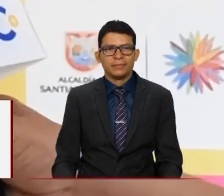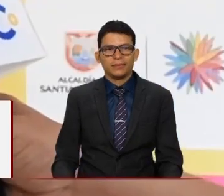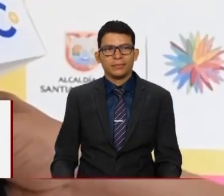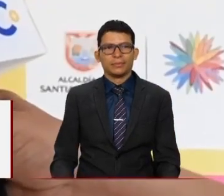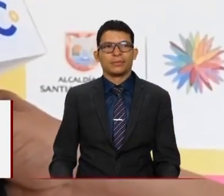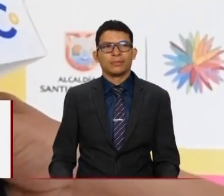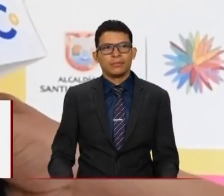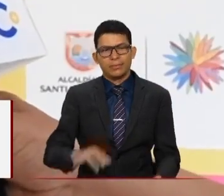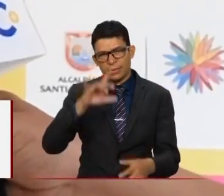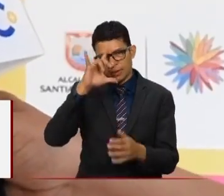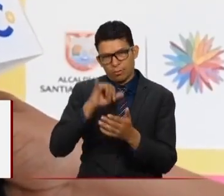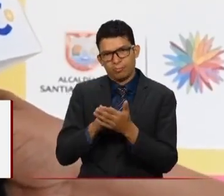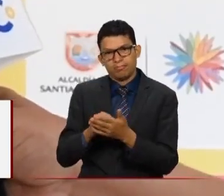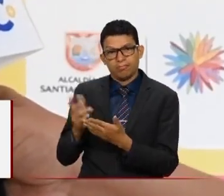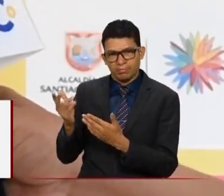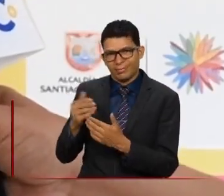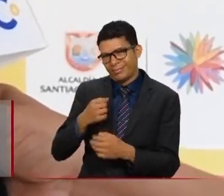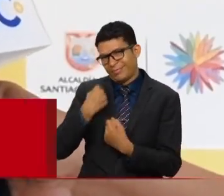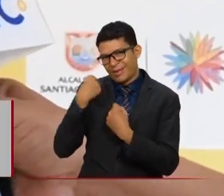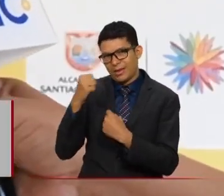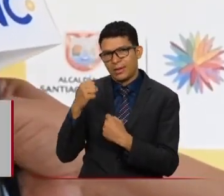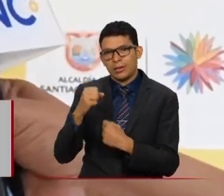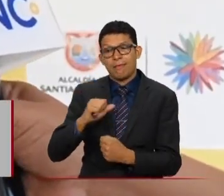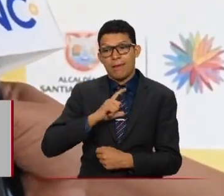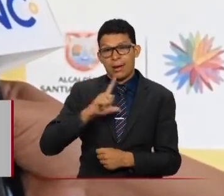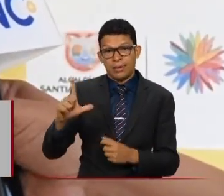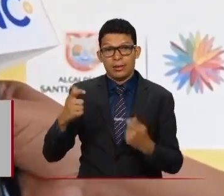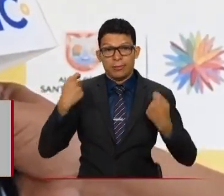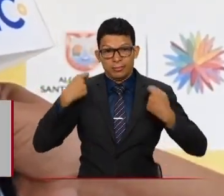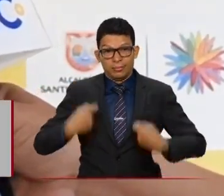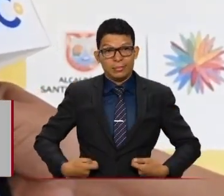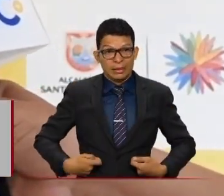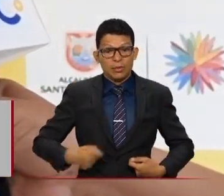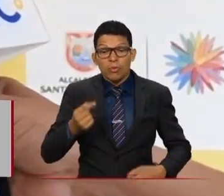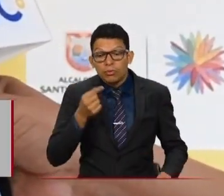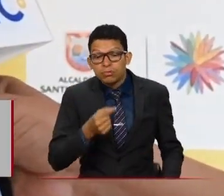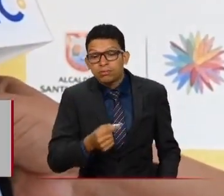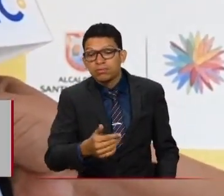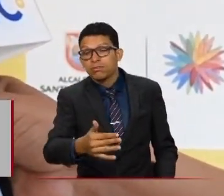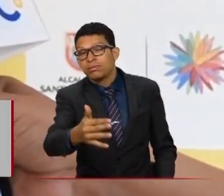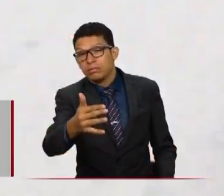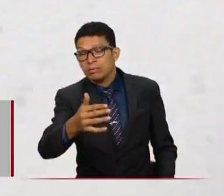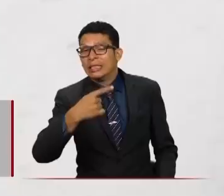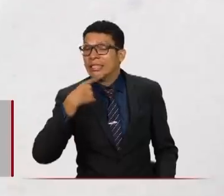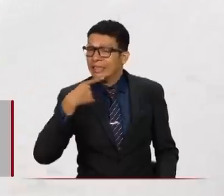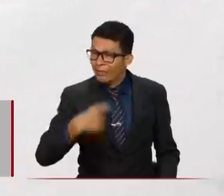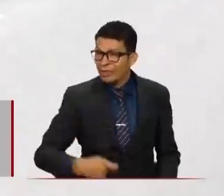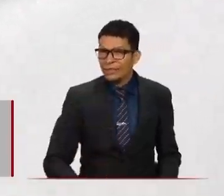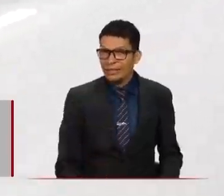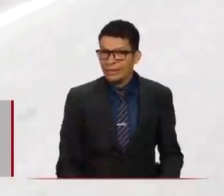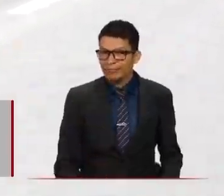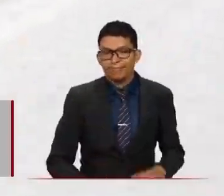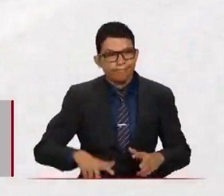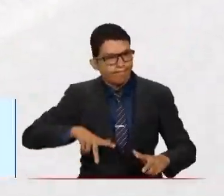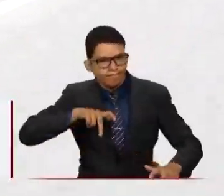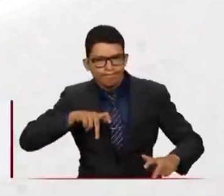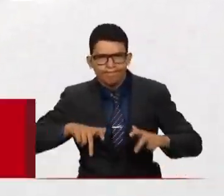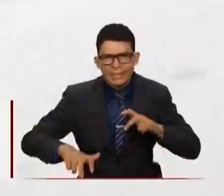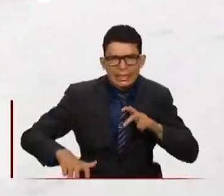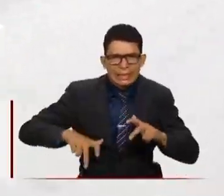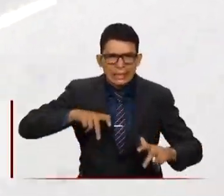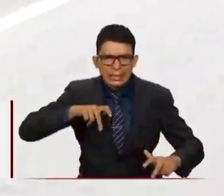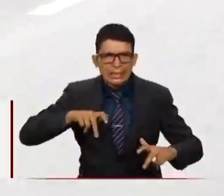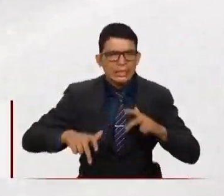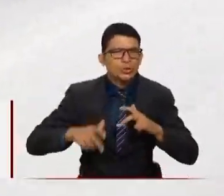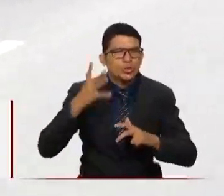Yo creo que asumimos el liderato, obviamente pues nos quedan etapas muy difíciles, pero el ciclismo es de esto, de vivirlo día a